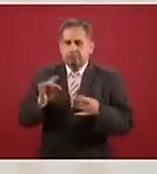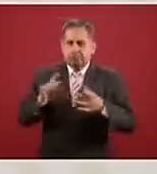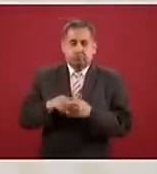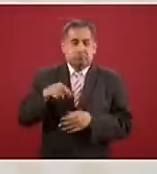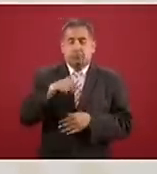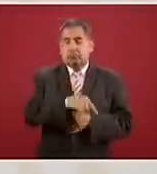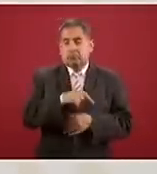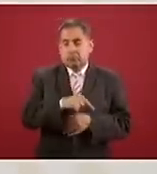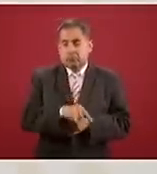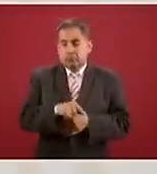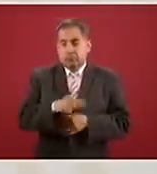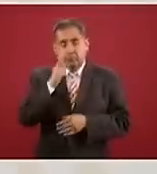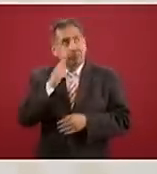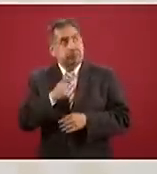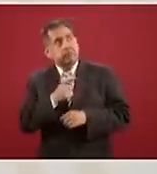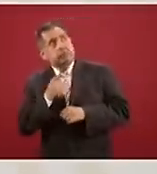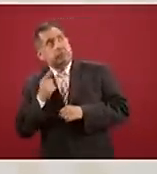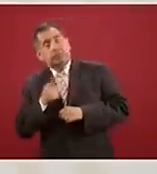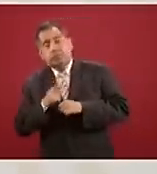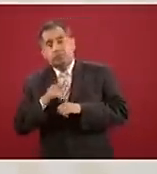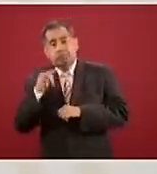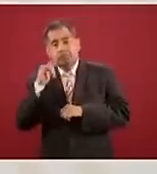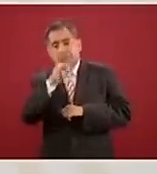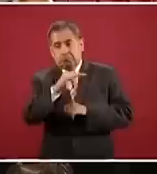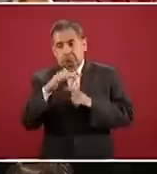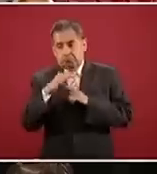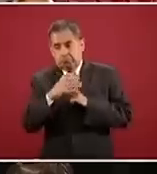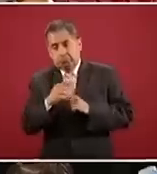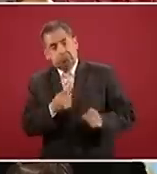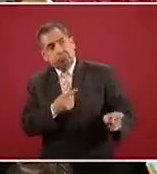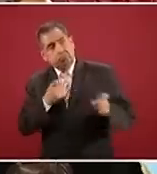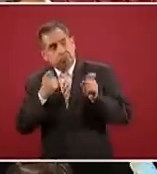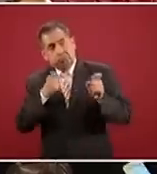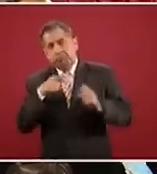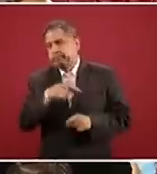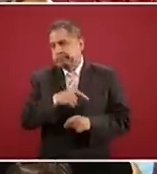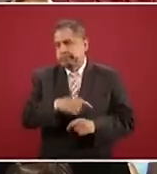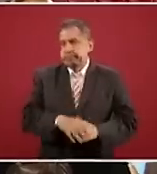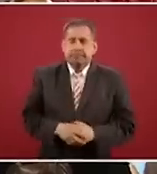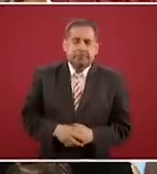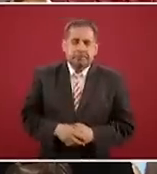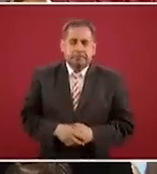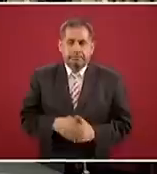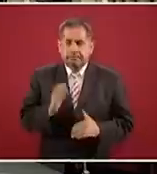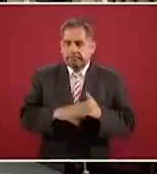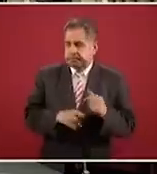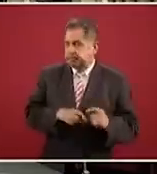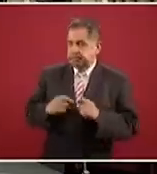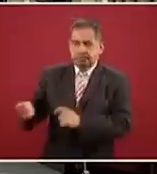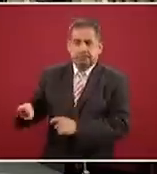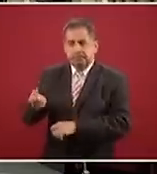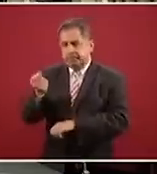armamento antiaéreo. Dejo la palabra a mi almirante secretario Marina.